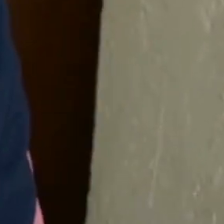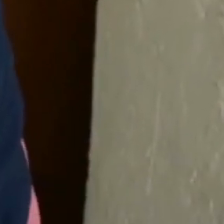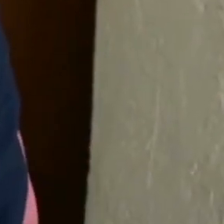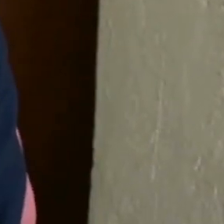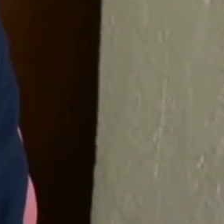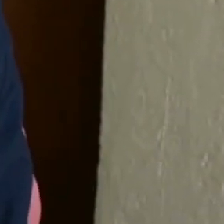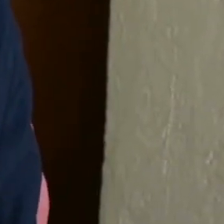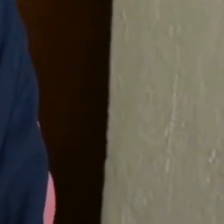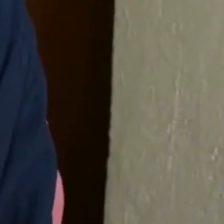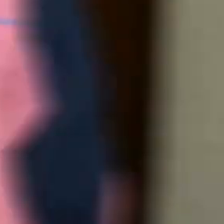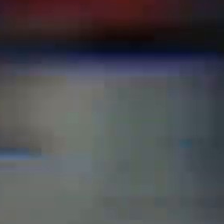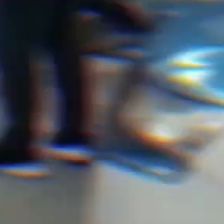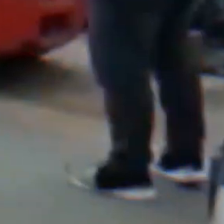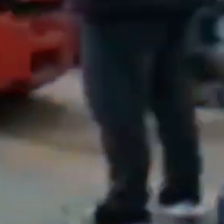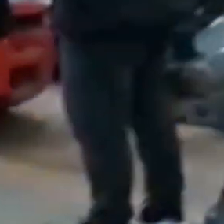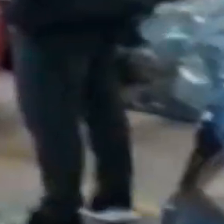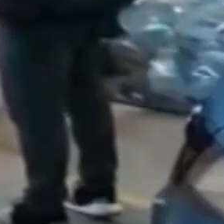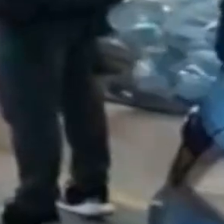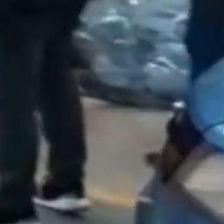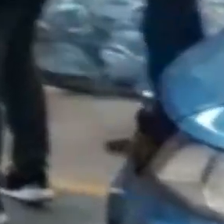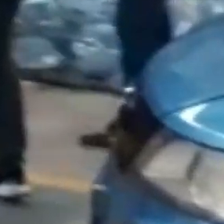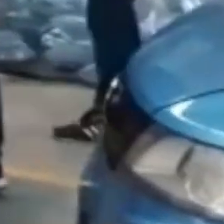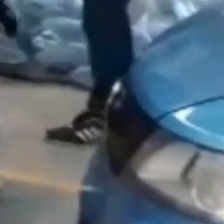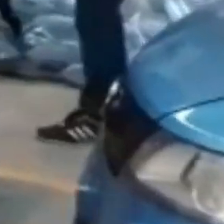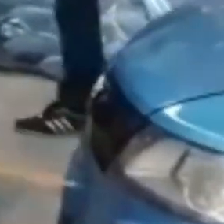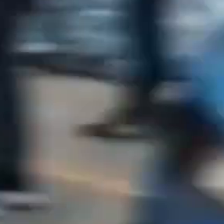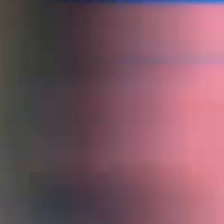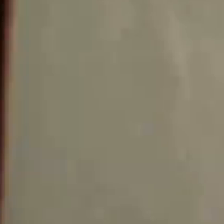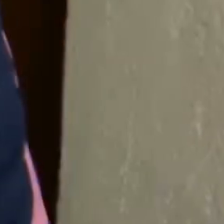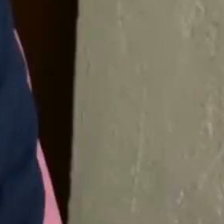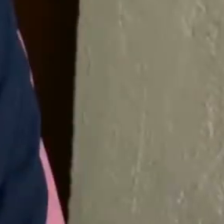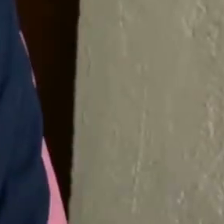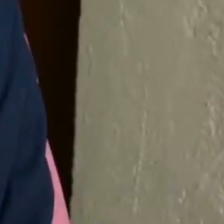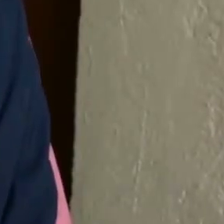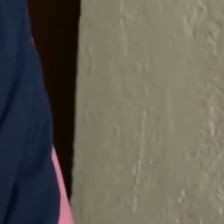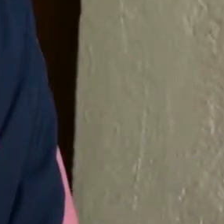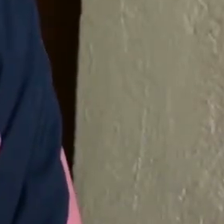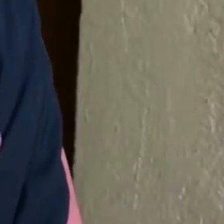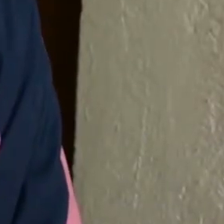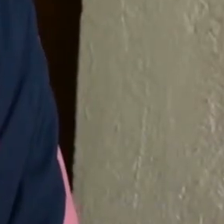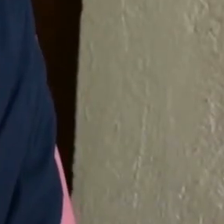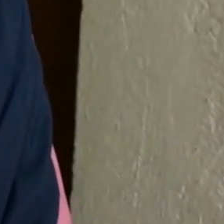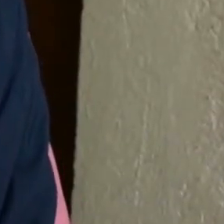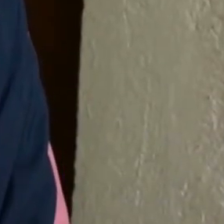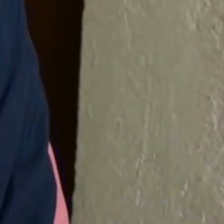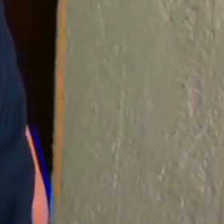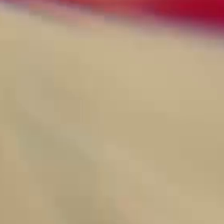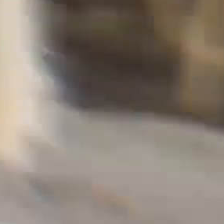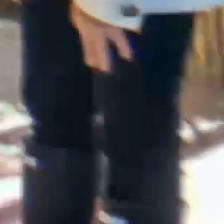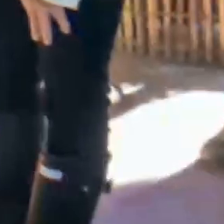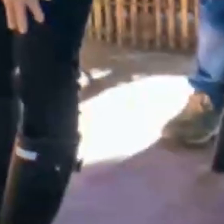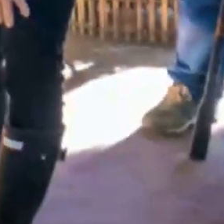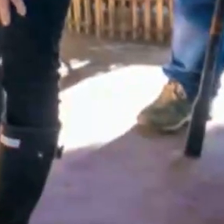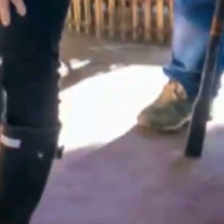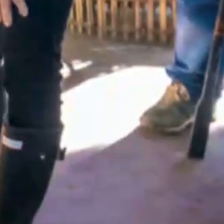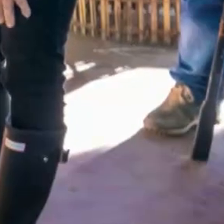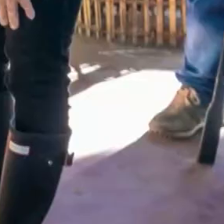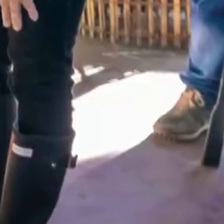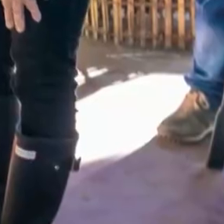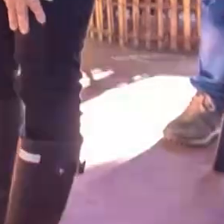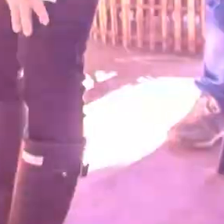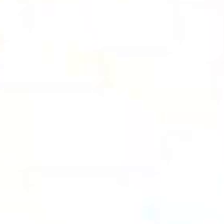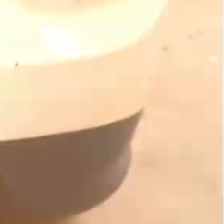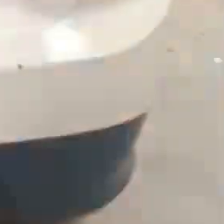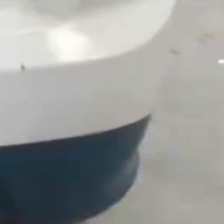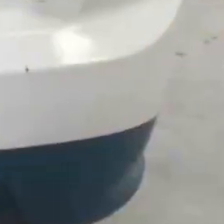Señor presidente, nos está mandando gracias a todos los colombianos y a todos, y que el Señor los bendiga para todos.